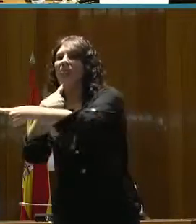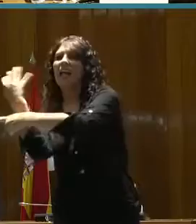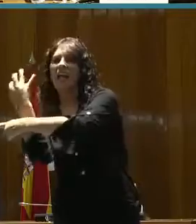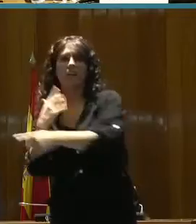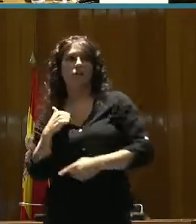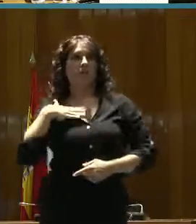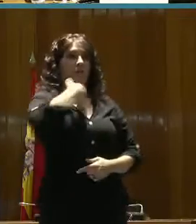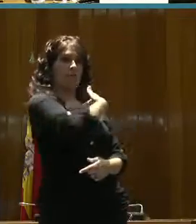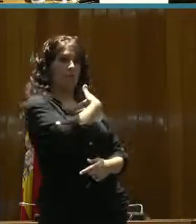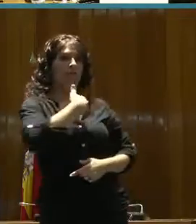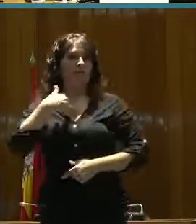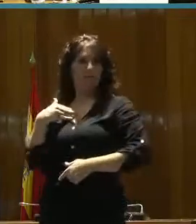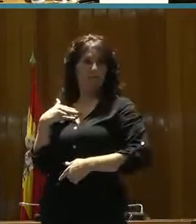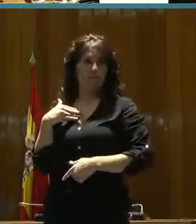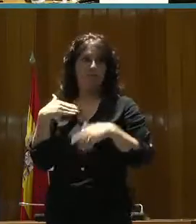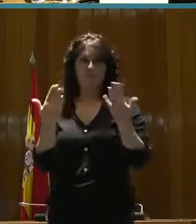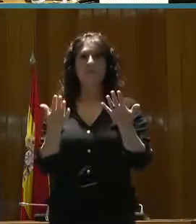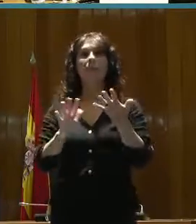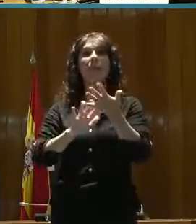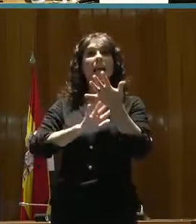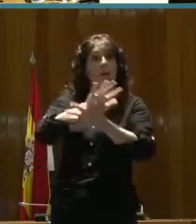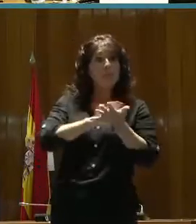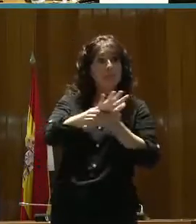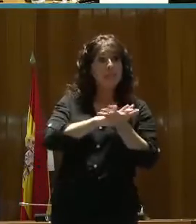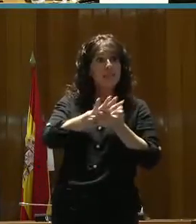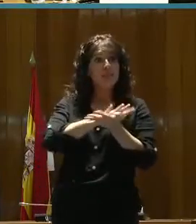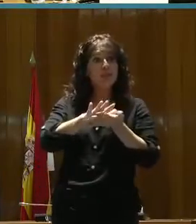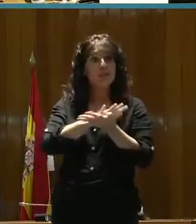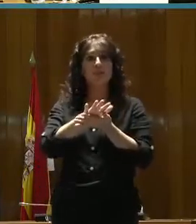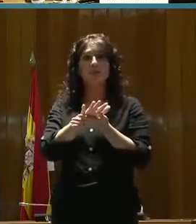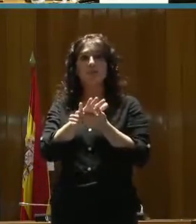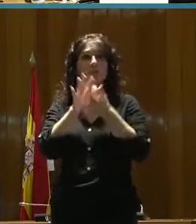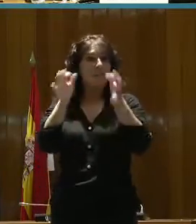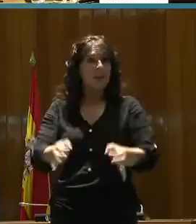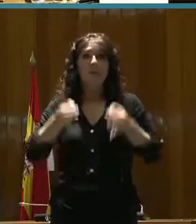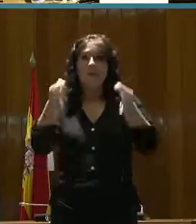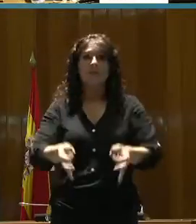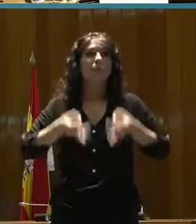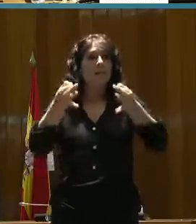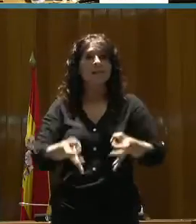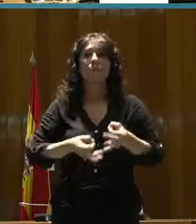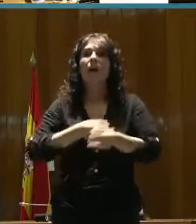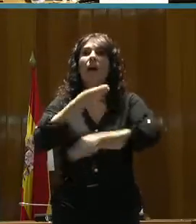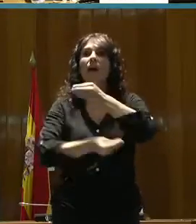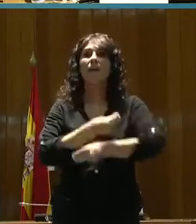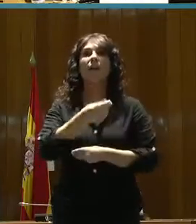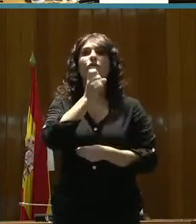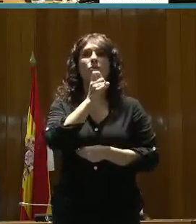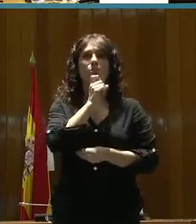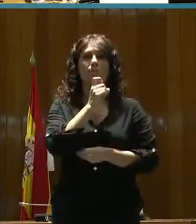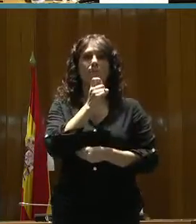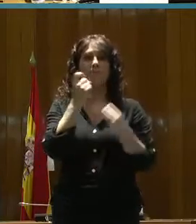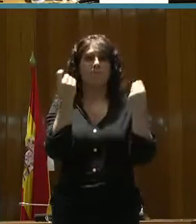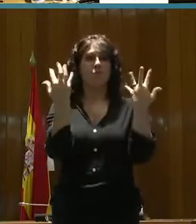etc. En lenguas de signos, por lo que sabemos hasta ahora, esto siempre está marcado manifiestamente por un conjunto de rasgos no manuales,